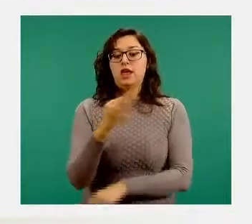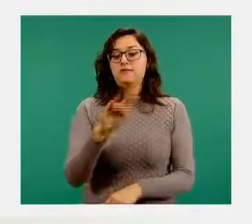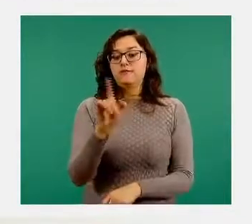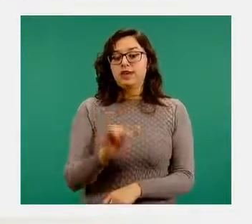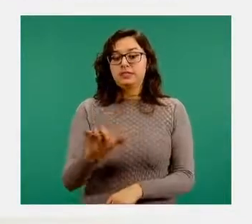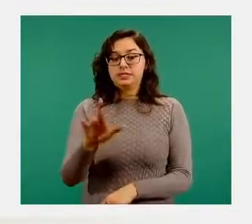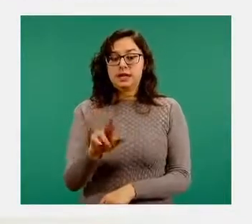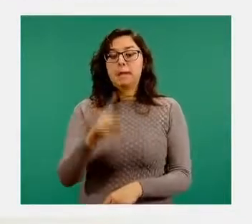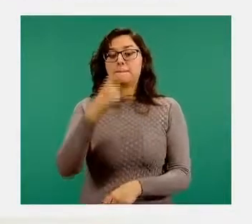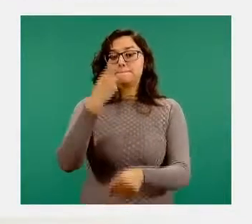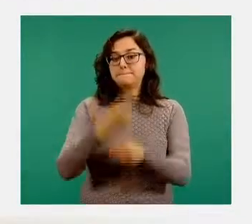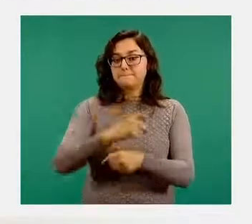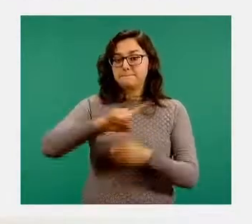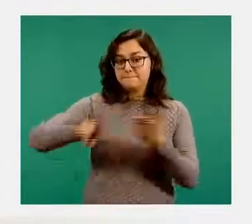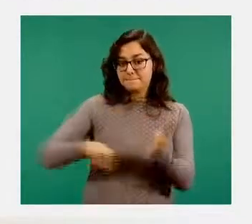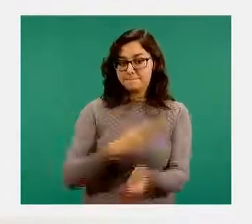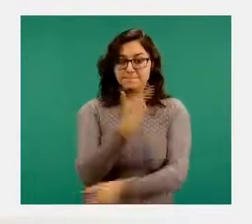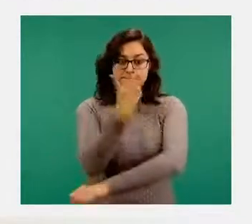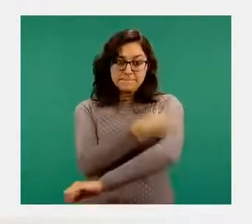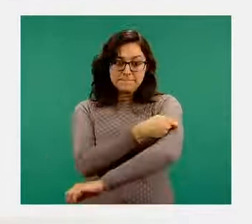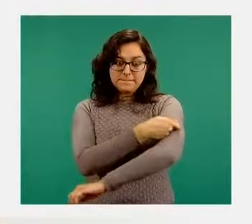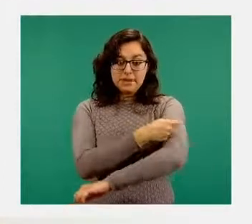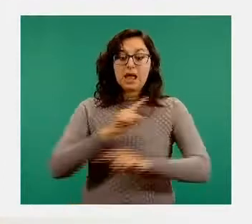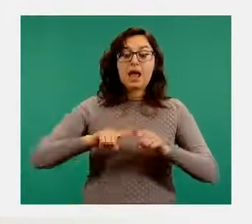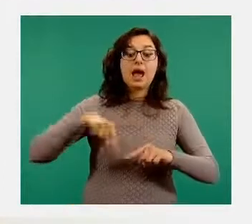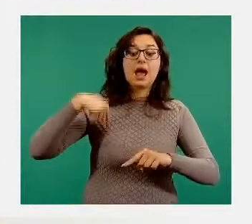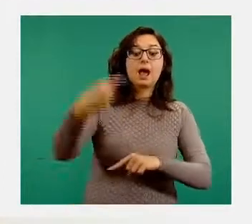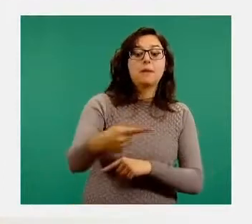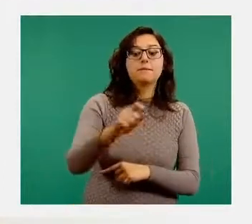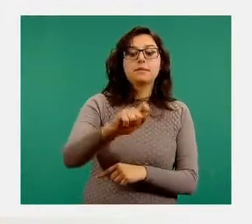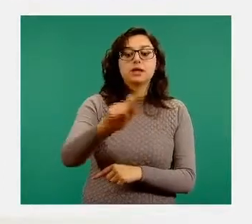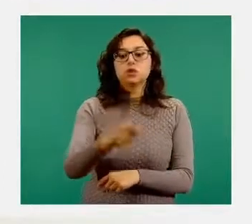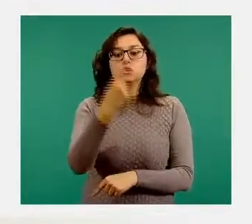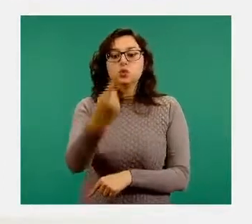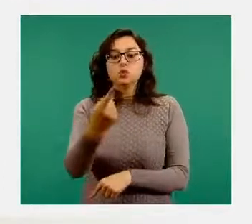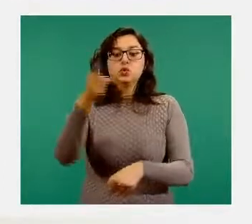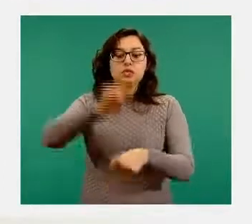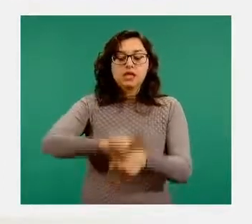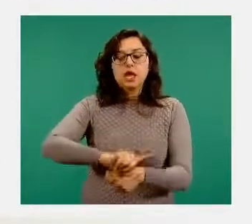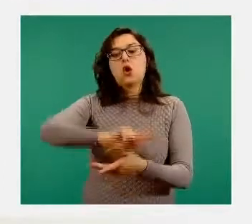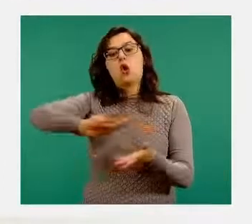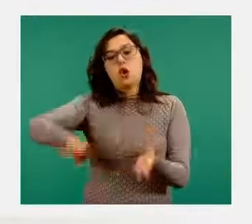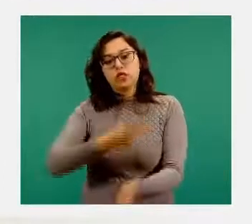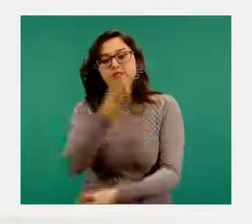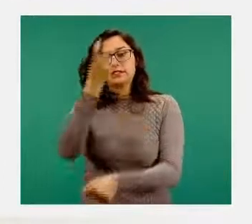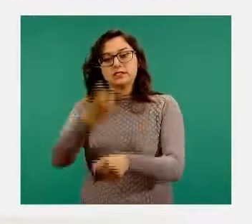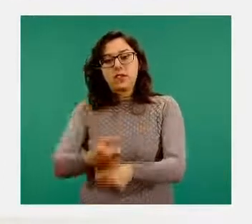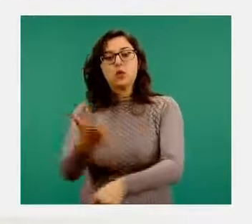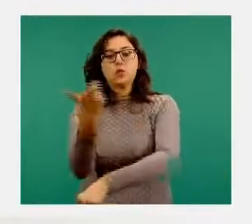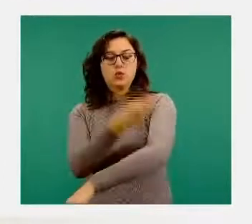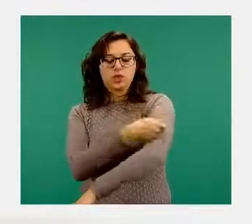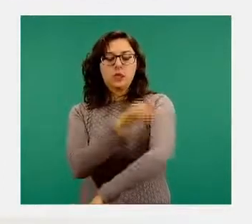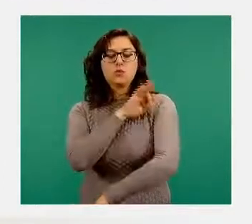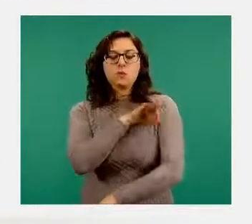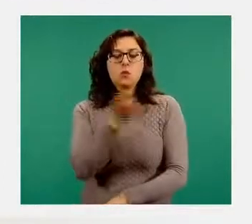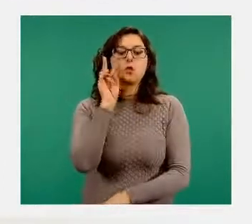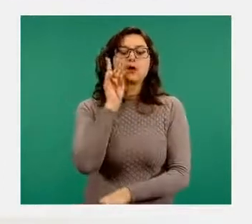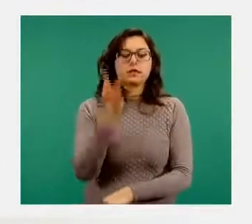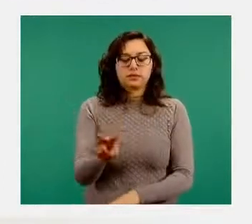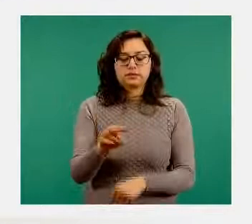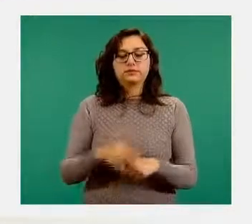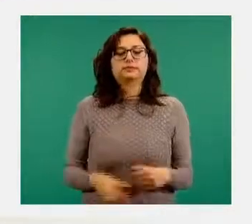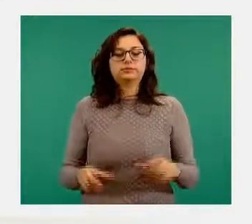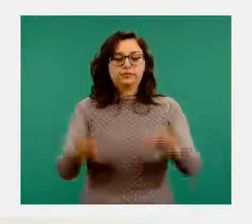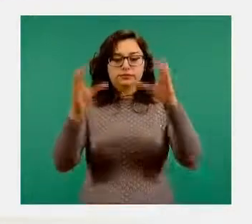días y estas son ya las personas que han recibido 2 dosis. En esta gráfica